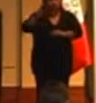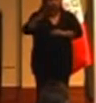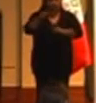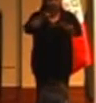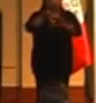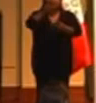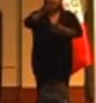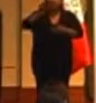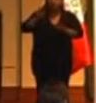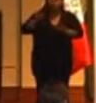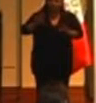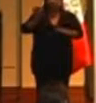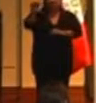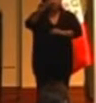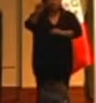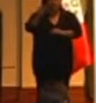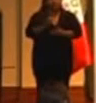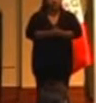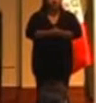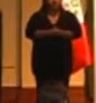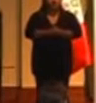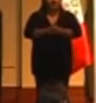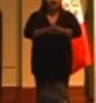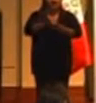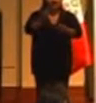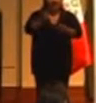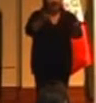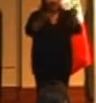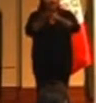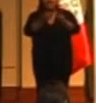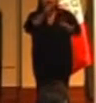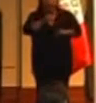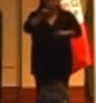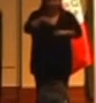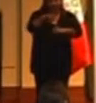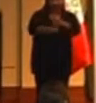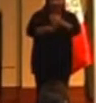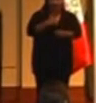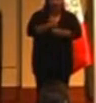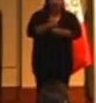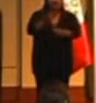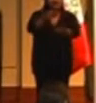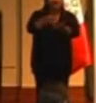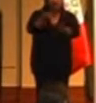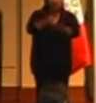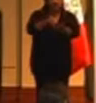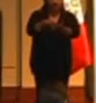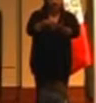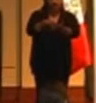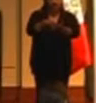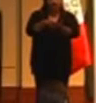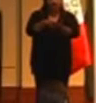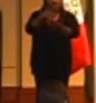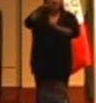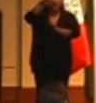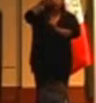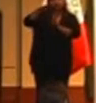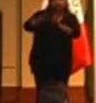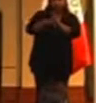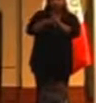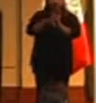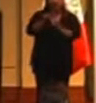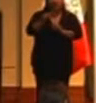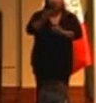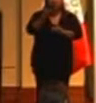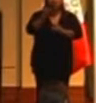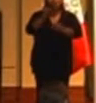58.974.429 soles. A diciembre de este año, la deuda ha sido rebajada a